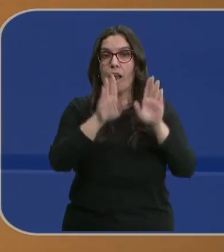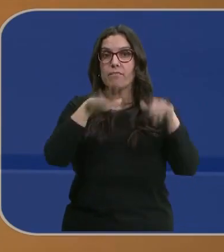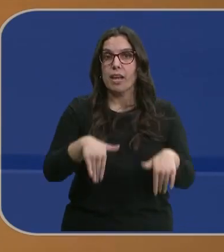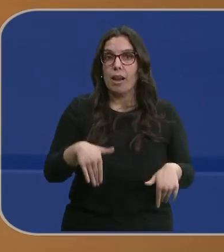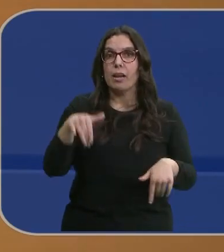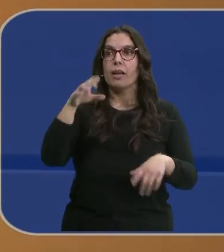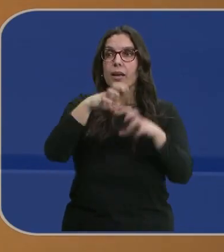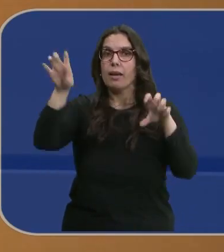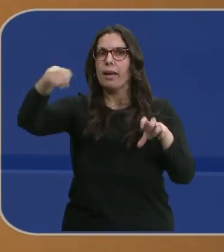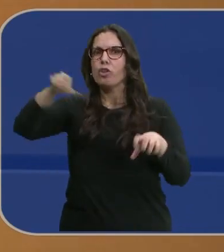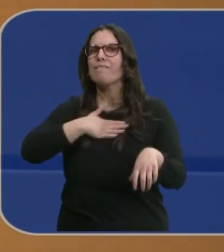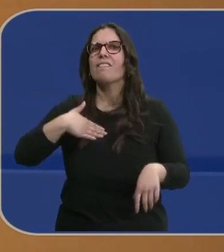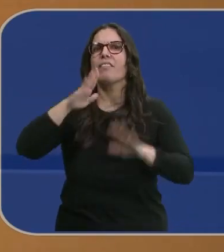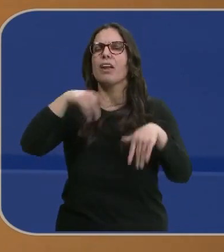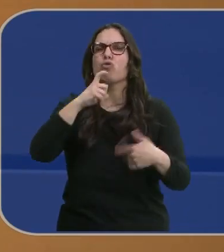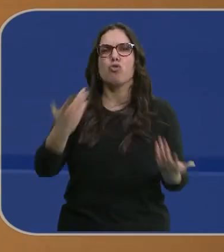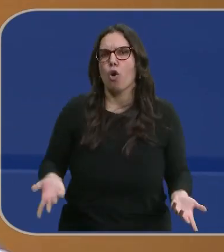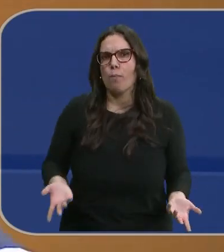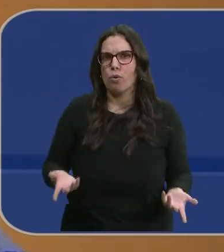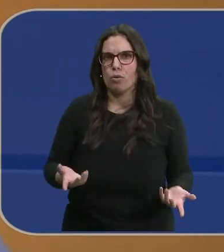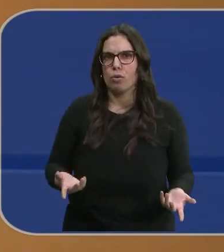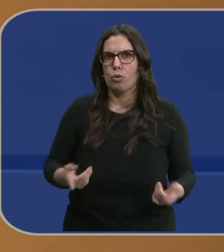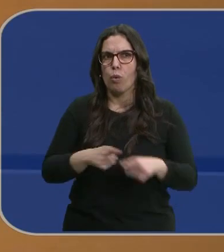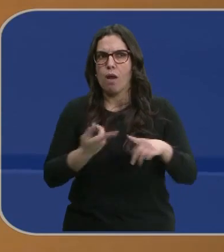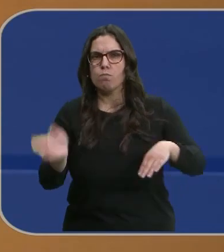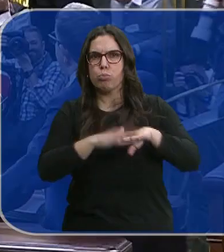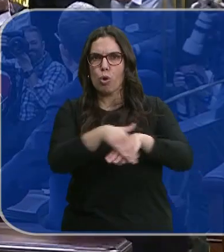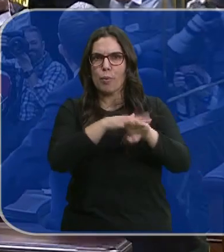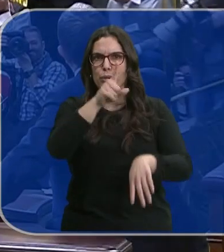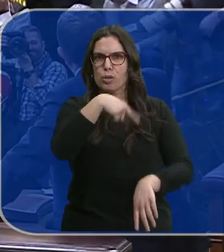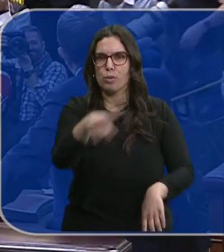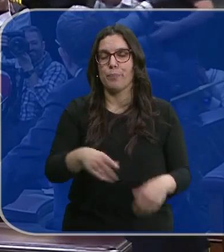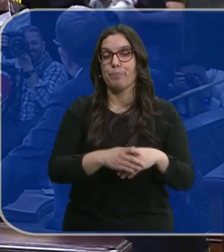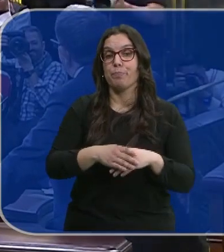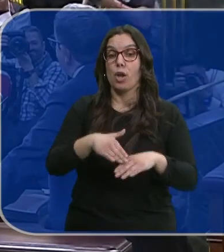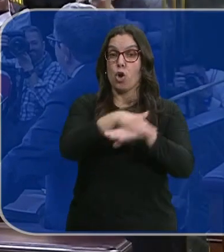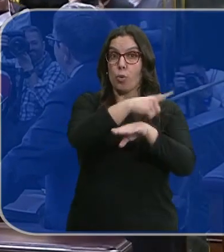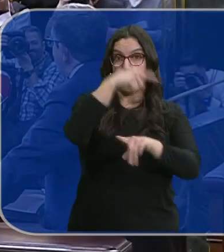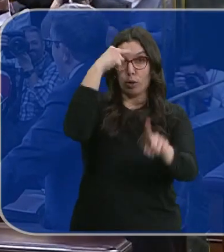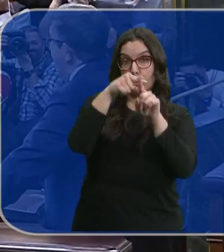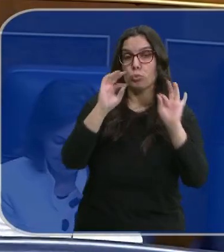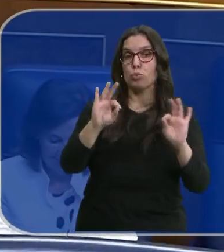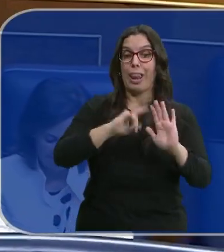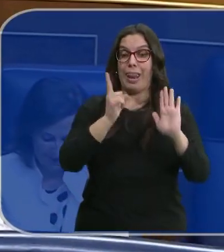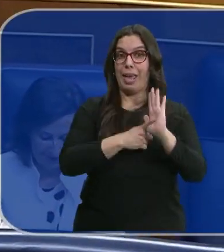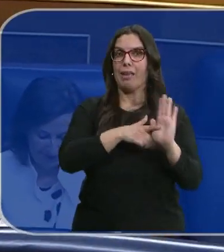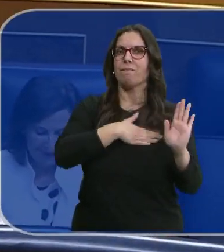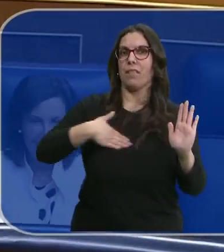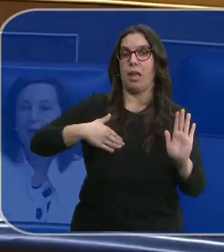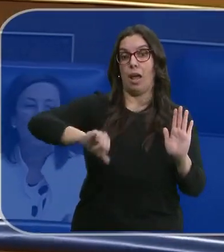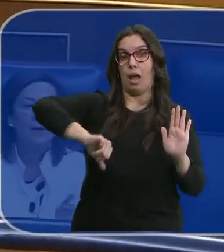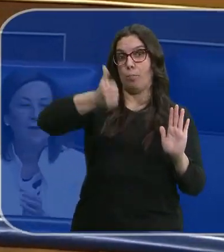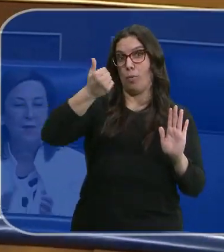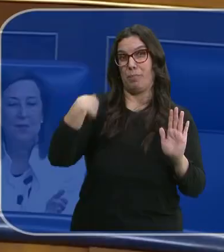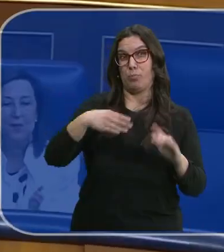de los independentistas y el jaque mate al Gobierno de España. El objetivo del Gobierno es que el texto, como muy tarde, se apruebe